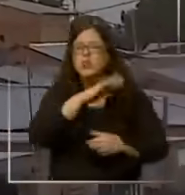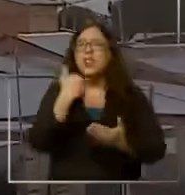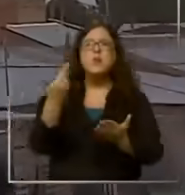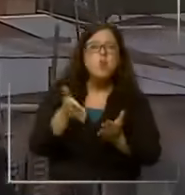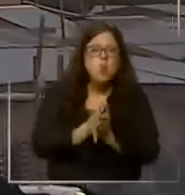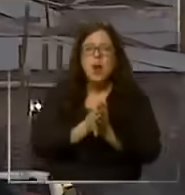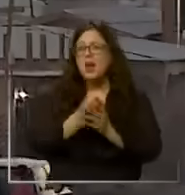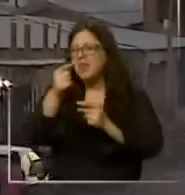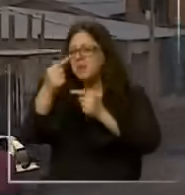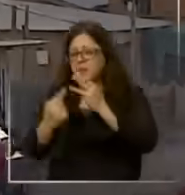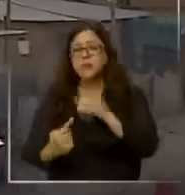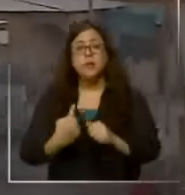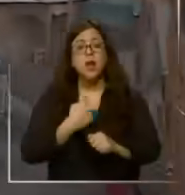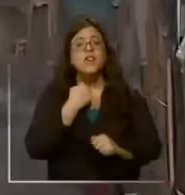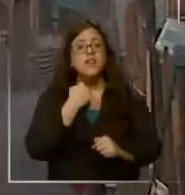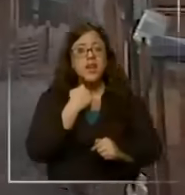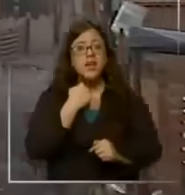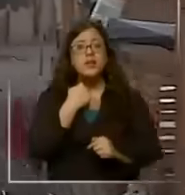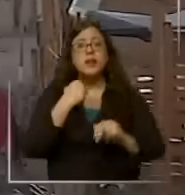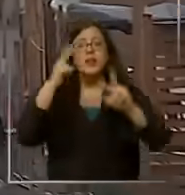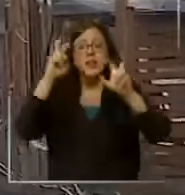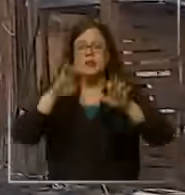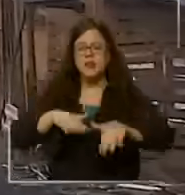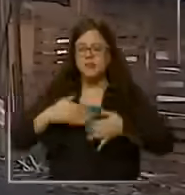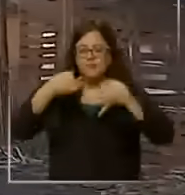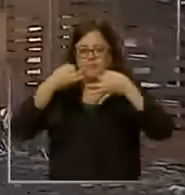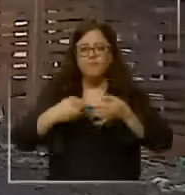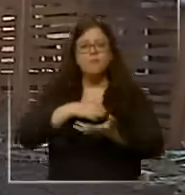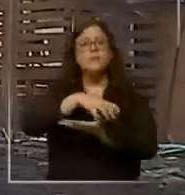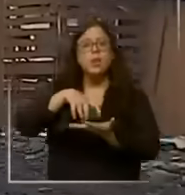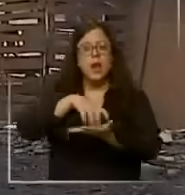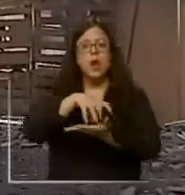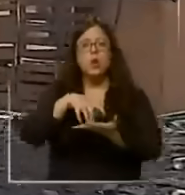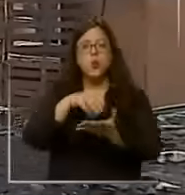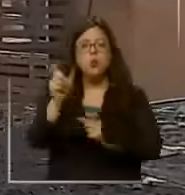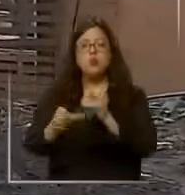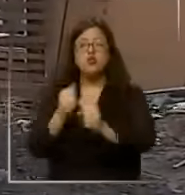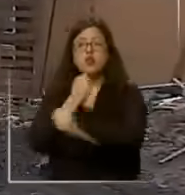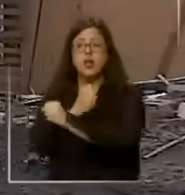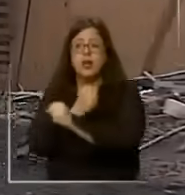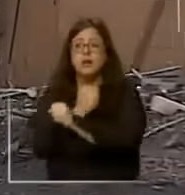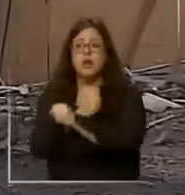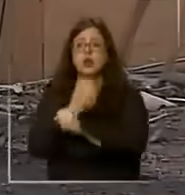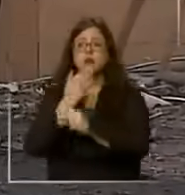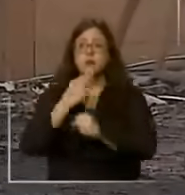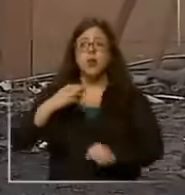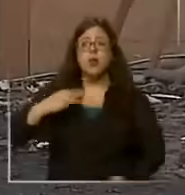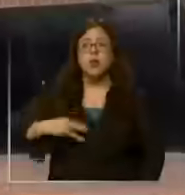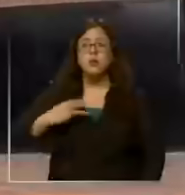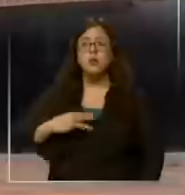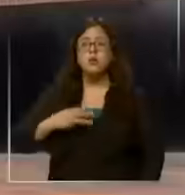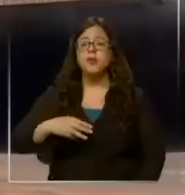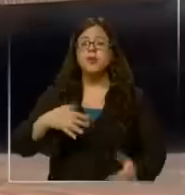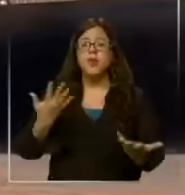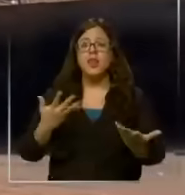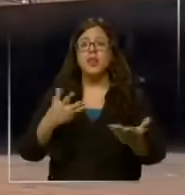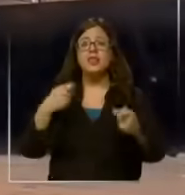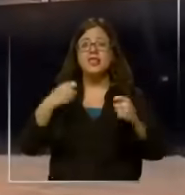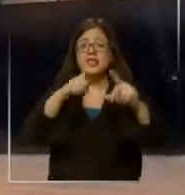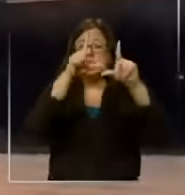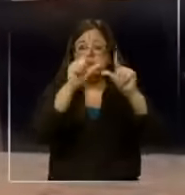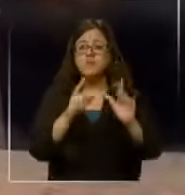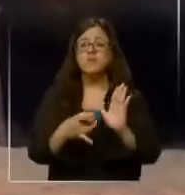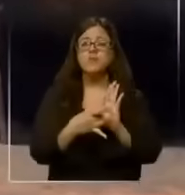sí. Afecta directamente la percepción de seguridad de la comuna. Carabineros en conjunto al municipio han intentado mitigar